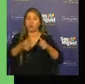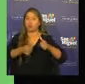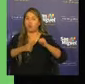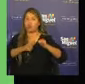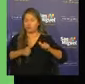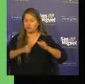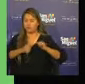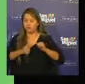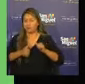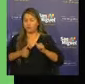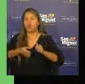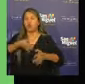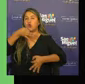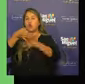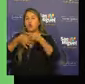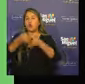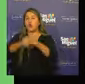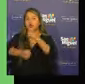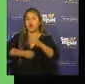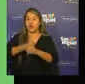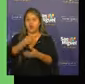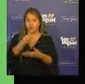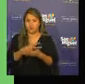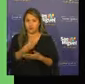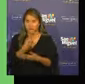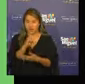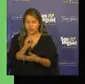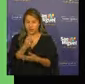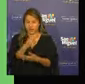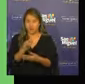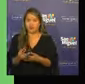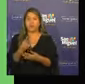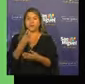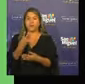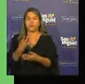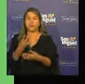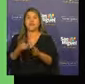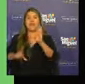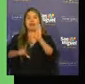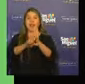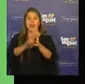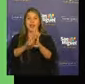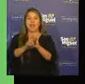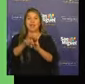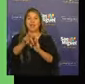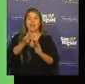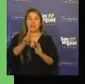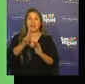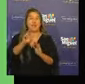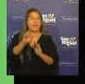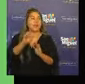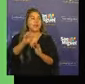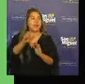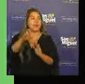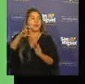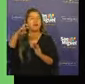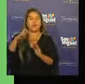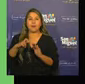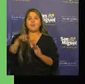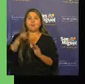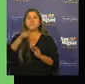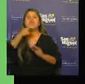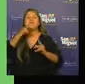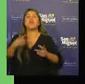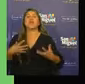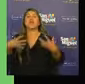contarles que el año 2023 entra en vigencia lo que es la ley REP, que es la ley de responsabilidad